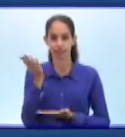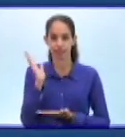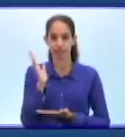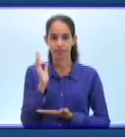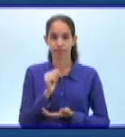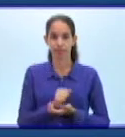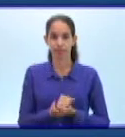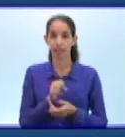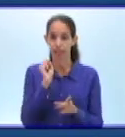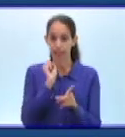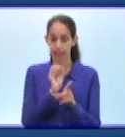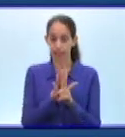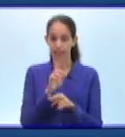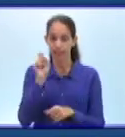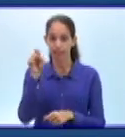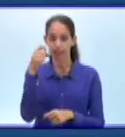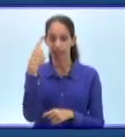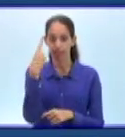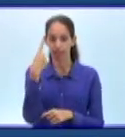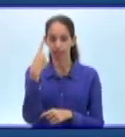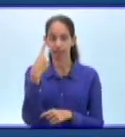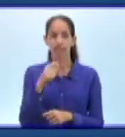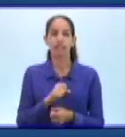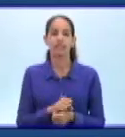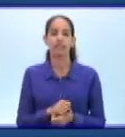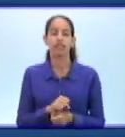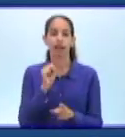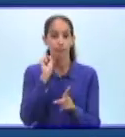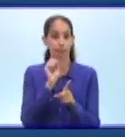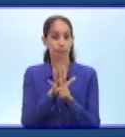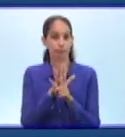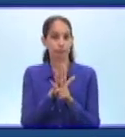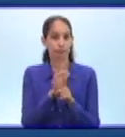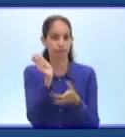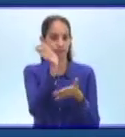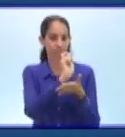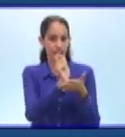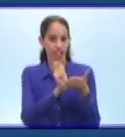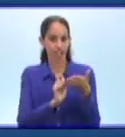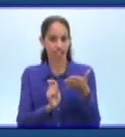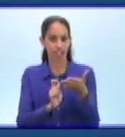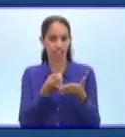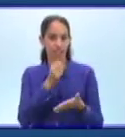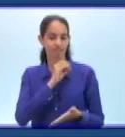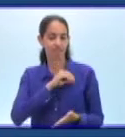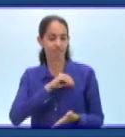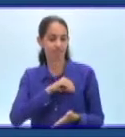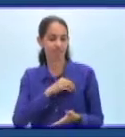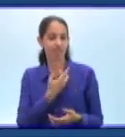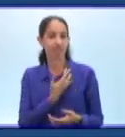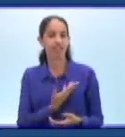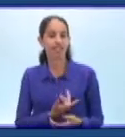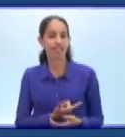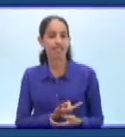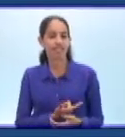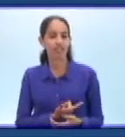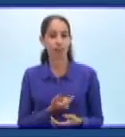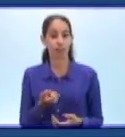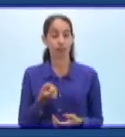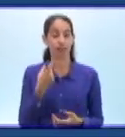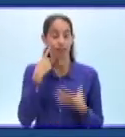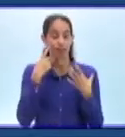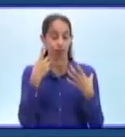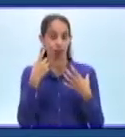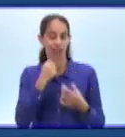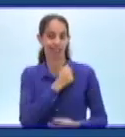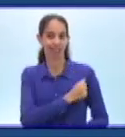Inicia la primera versión de tu redacción dedicada al sentimiento rey, el amor. No